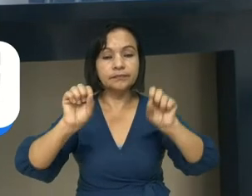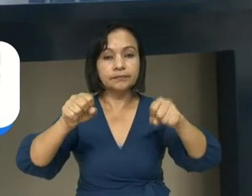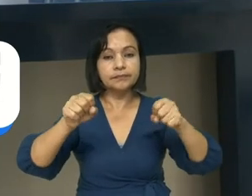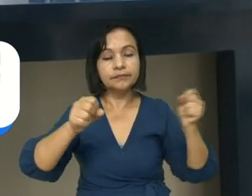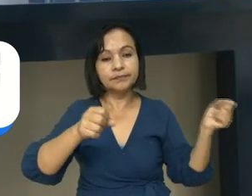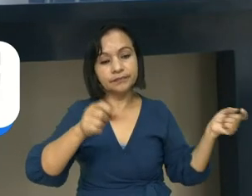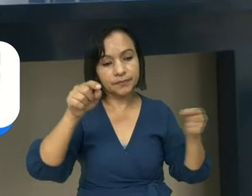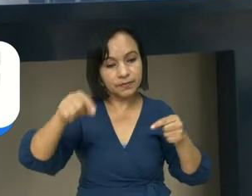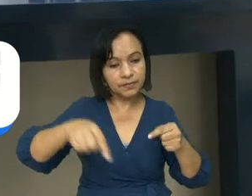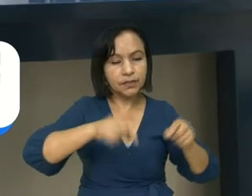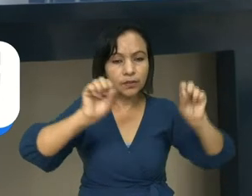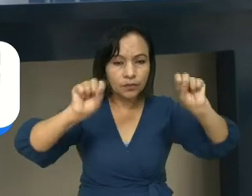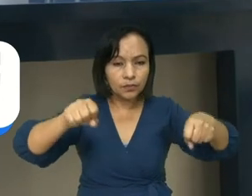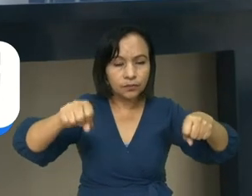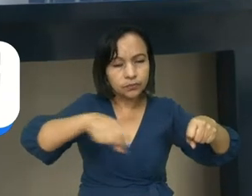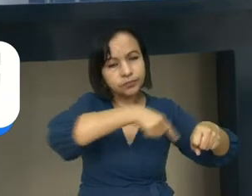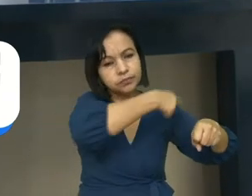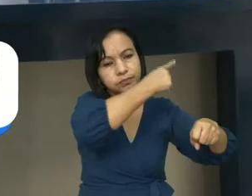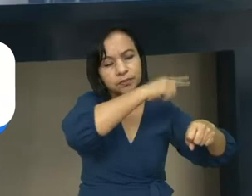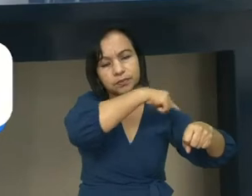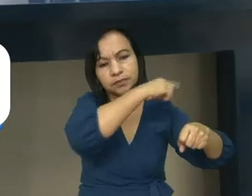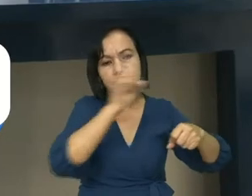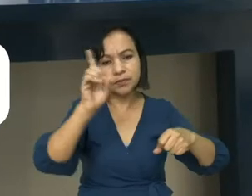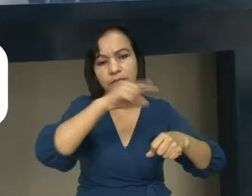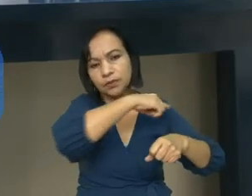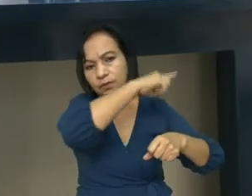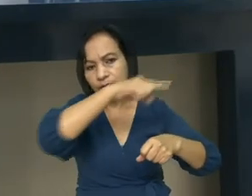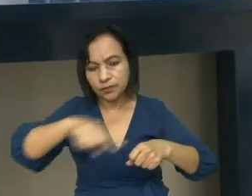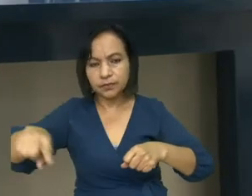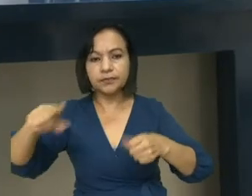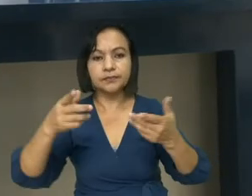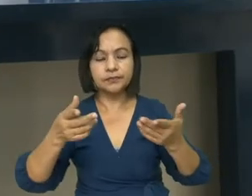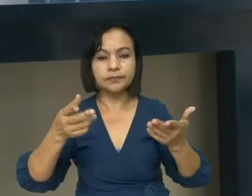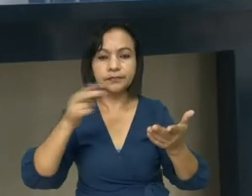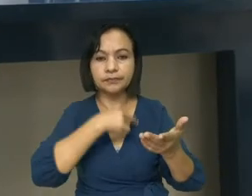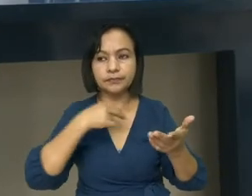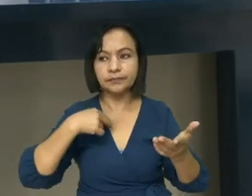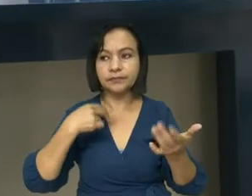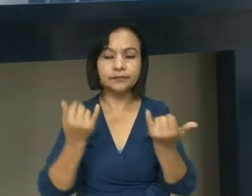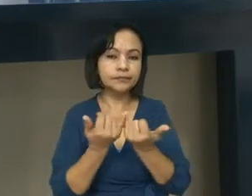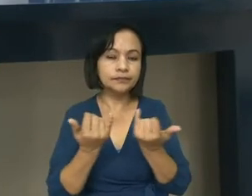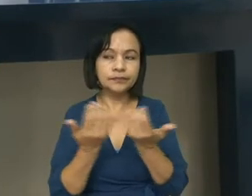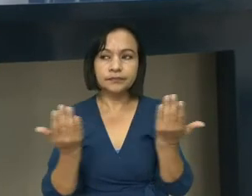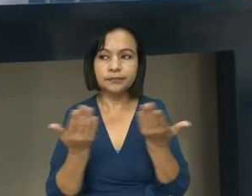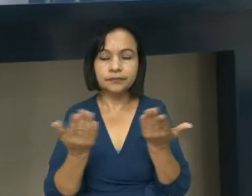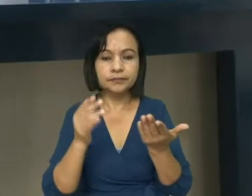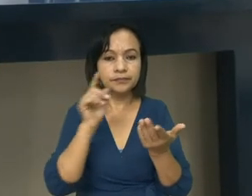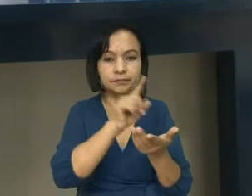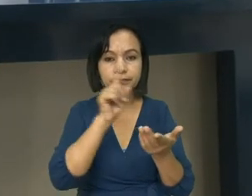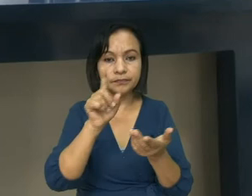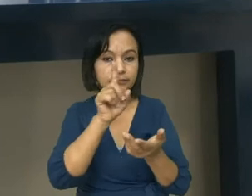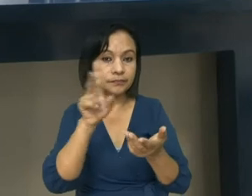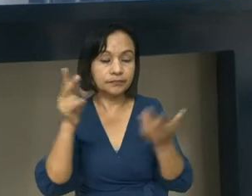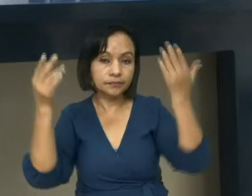se regresan para hacer el cierre en grande. Y ellos tienen previsto estar ahí hasta las 11, 12